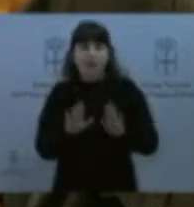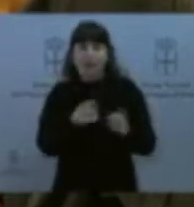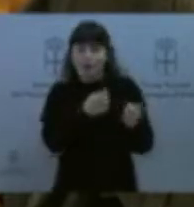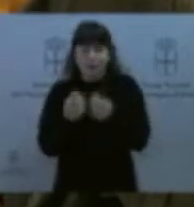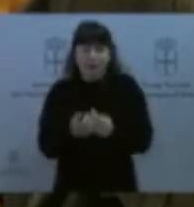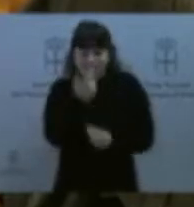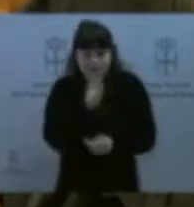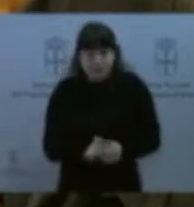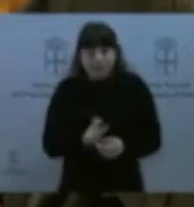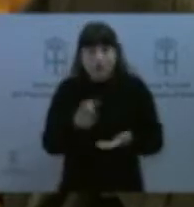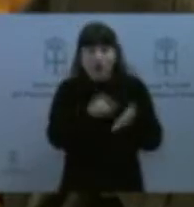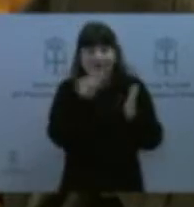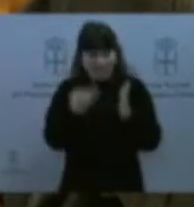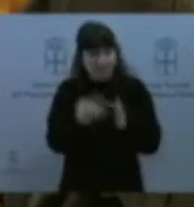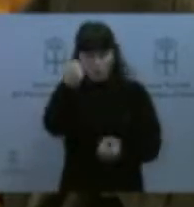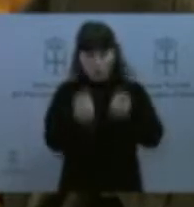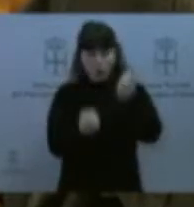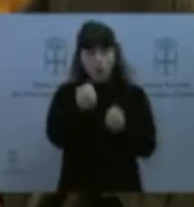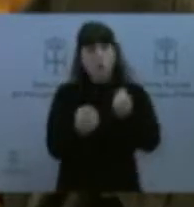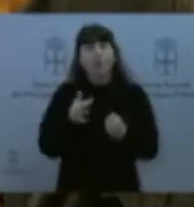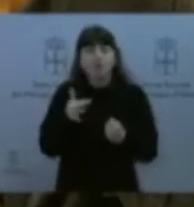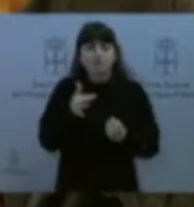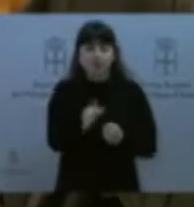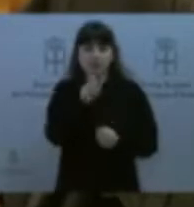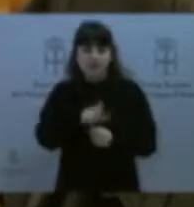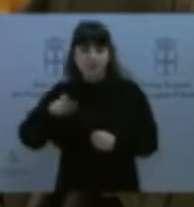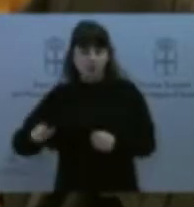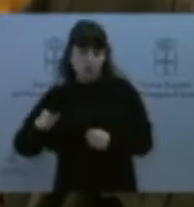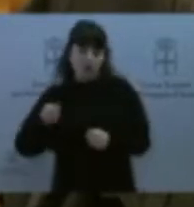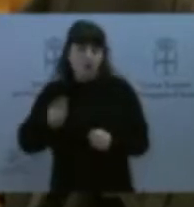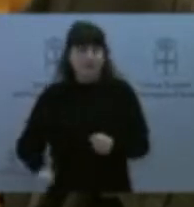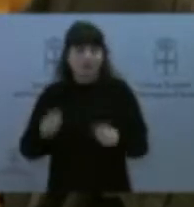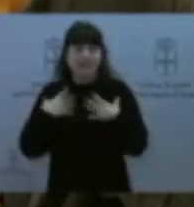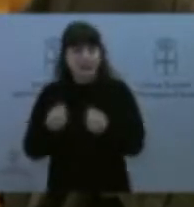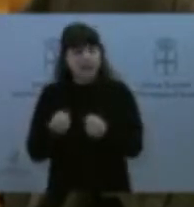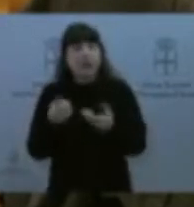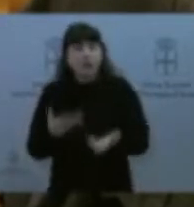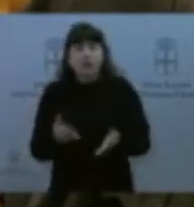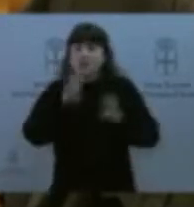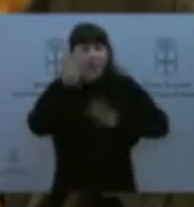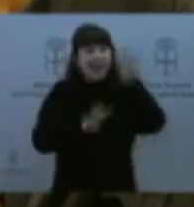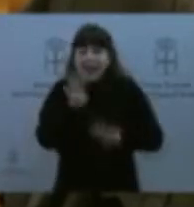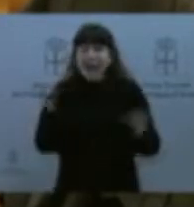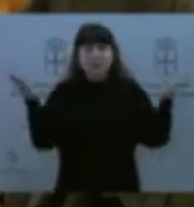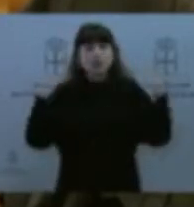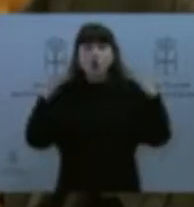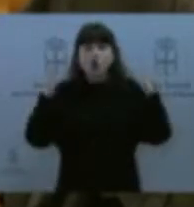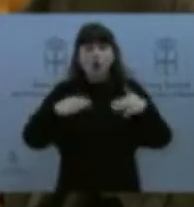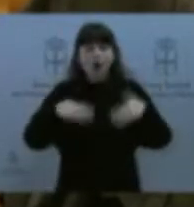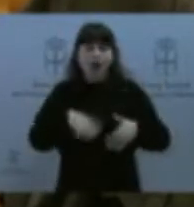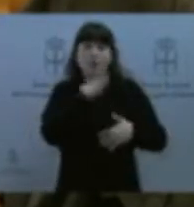dotación sanitaria. ¿Y esto lo hay en Cangas? Pues no, como decía al principio, no lo hay, porque en Cangas de Narcea el personal médico que veis con